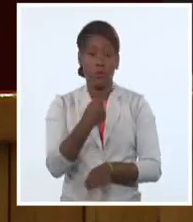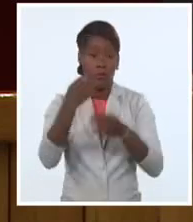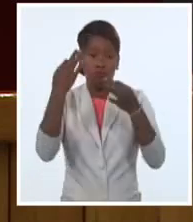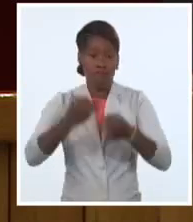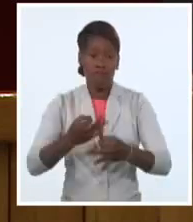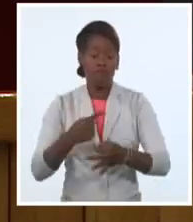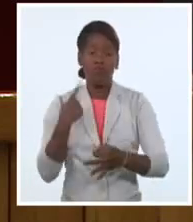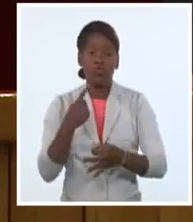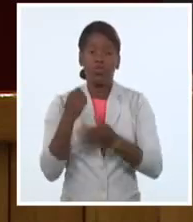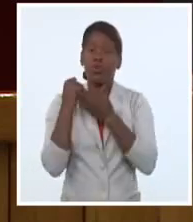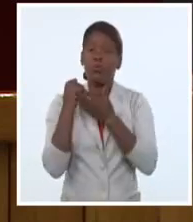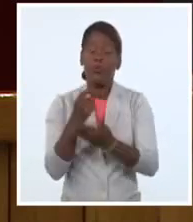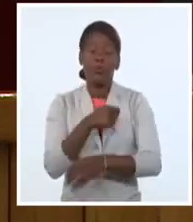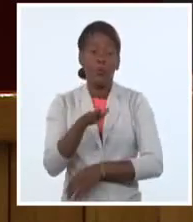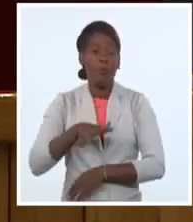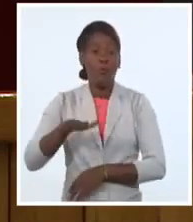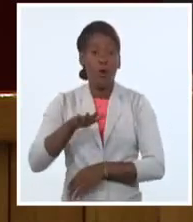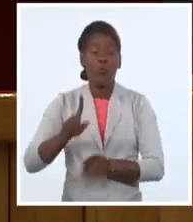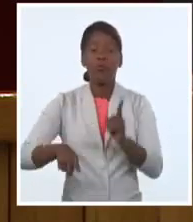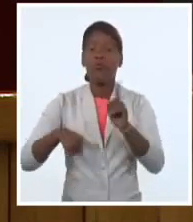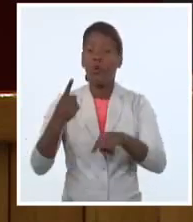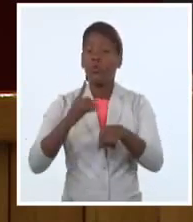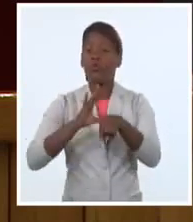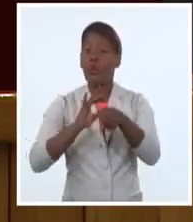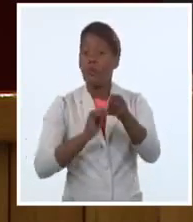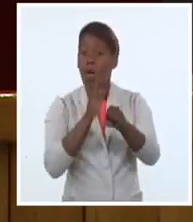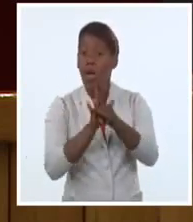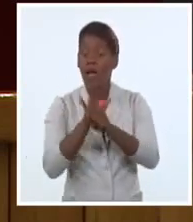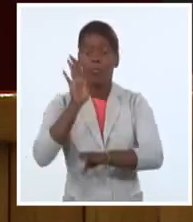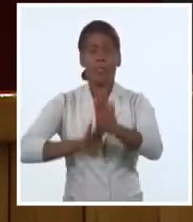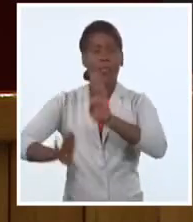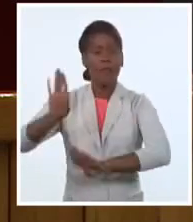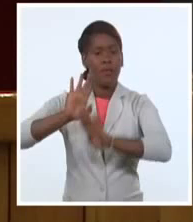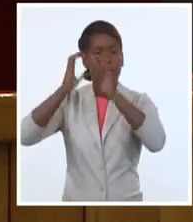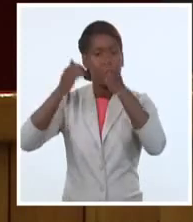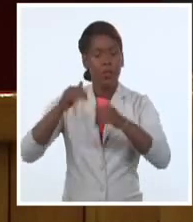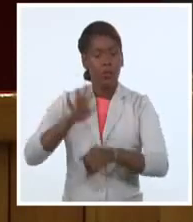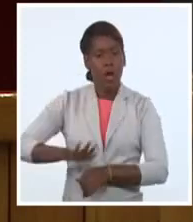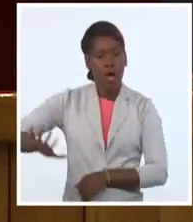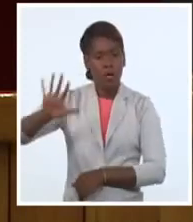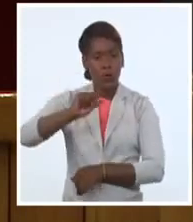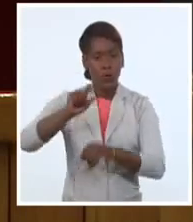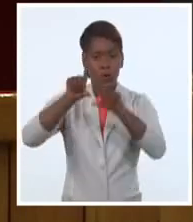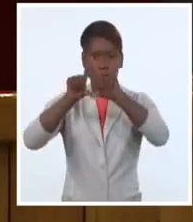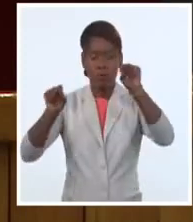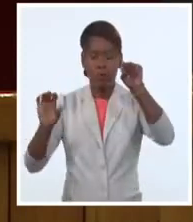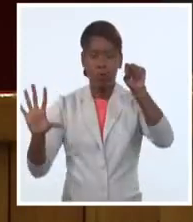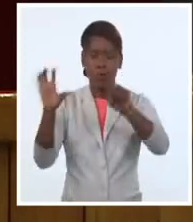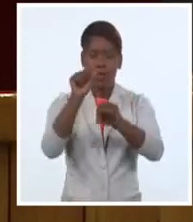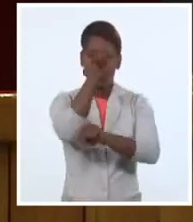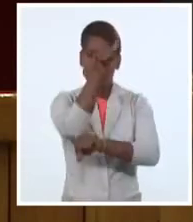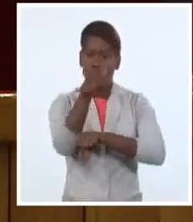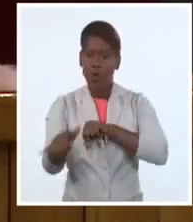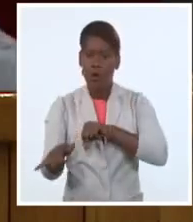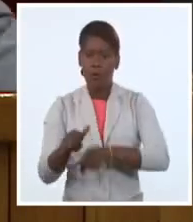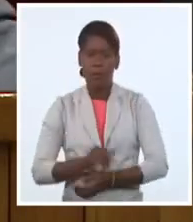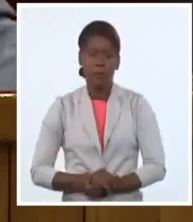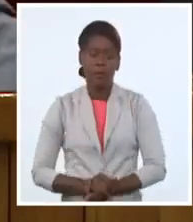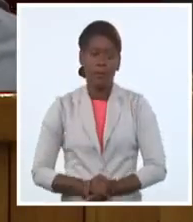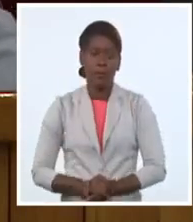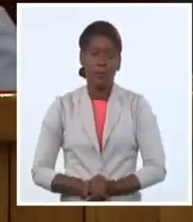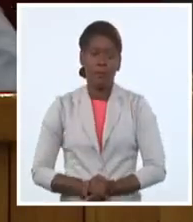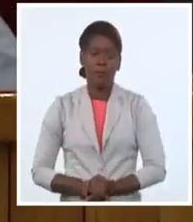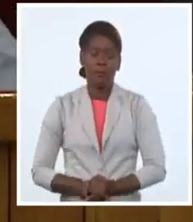apostar a una pandemia con fríos cálculos políticos contra un pueblo entero. Como recientemente denuncié en